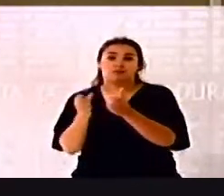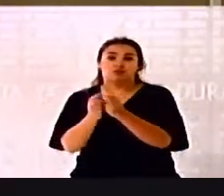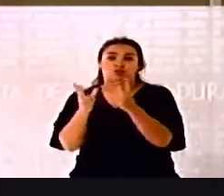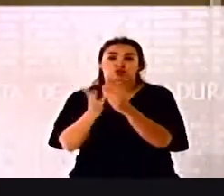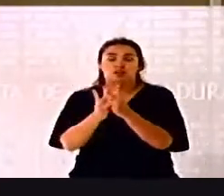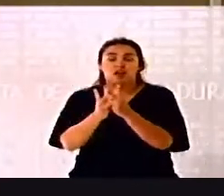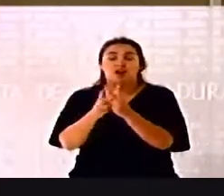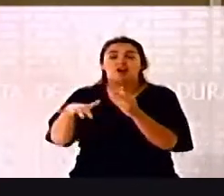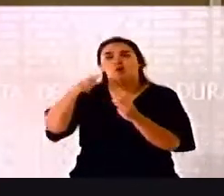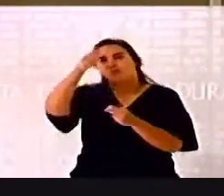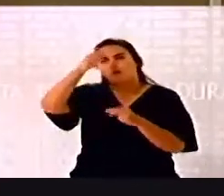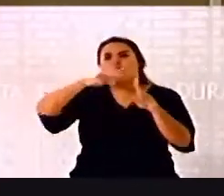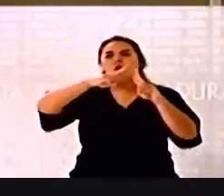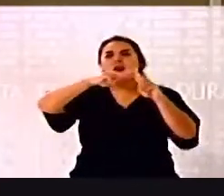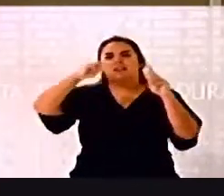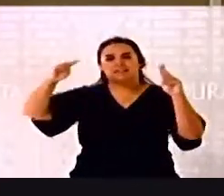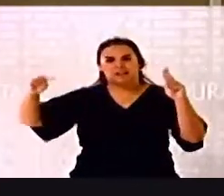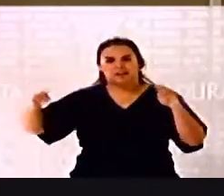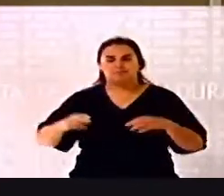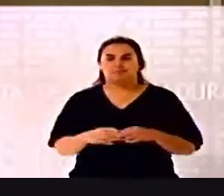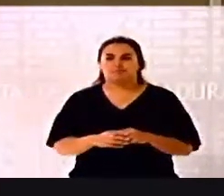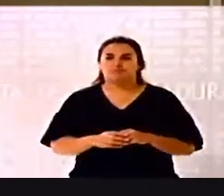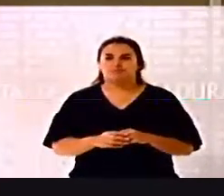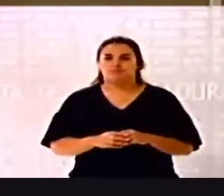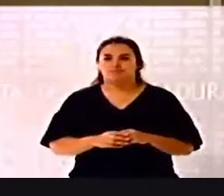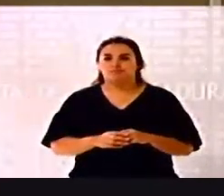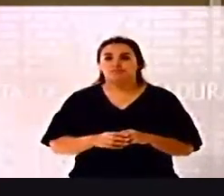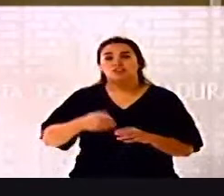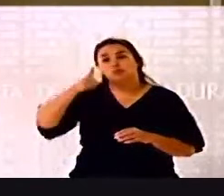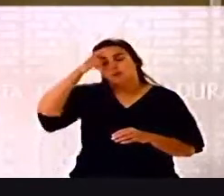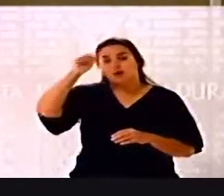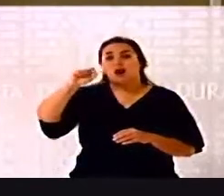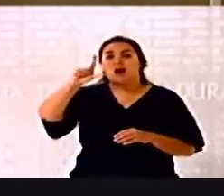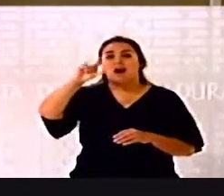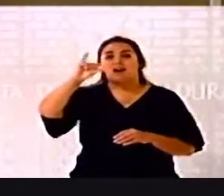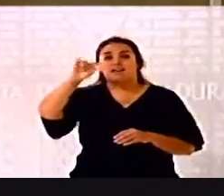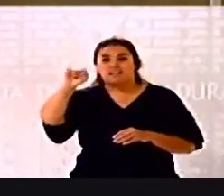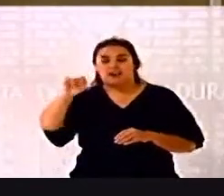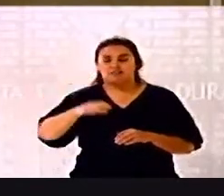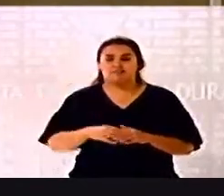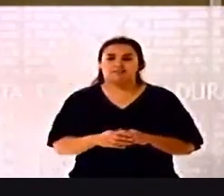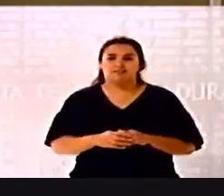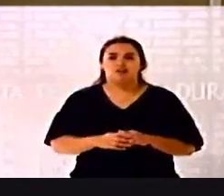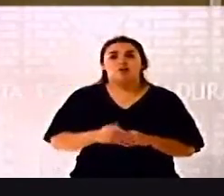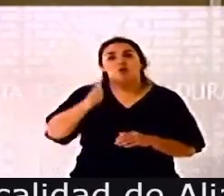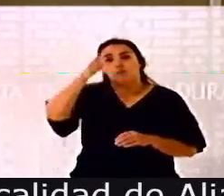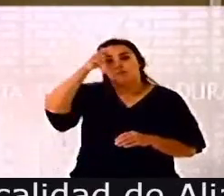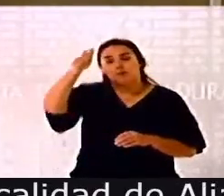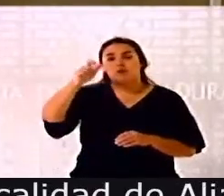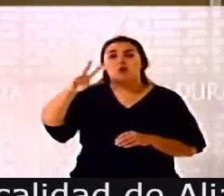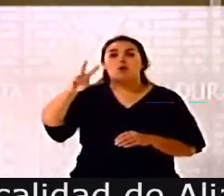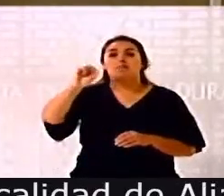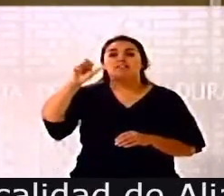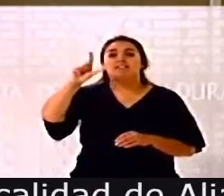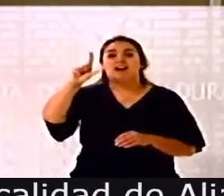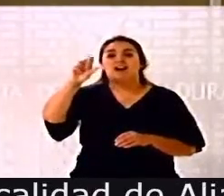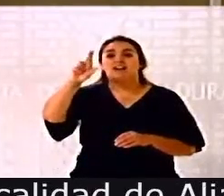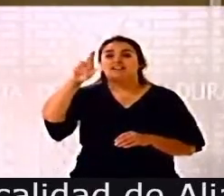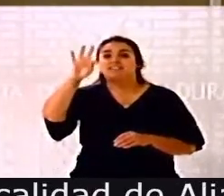localidad de Alcántara, a la localidad de Alía, a la localidad de Villarta de los